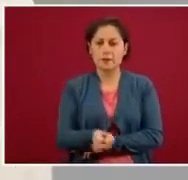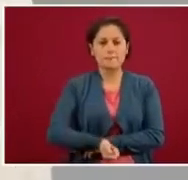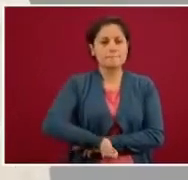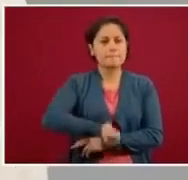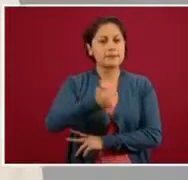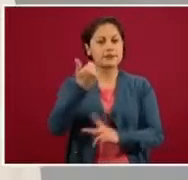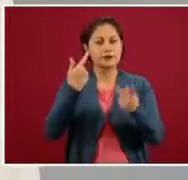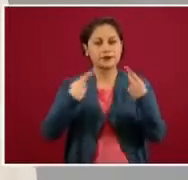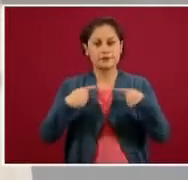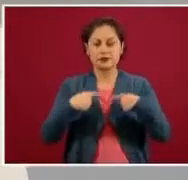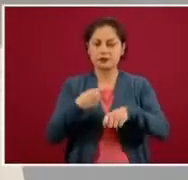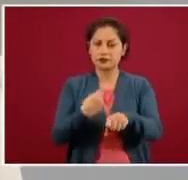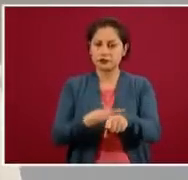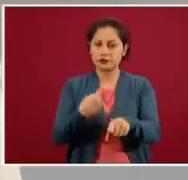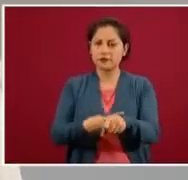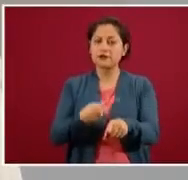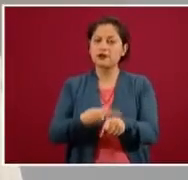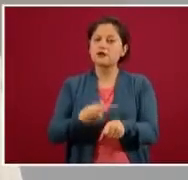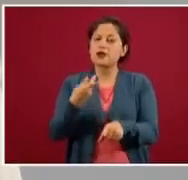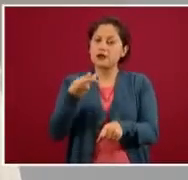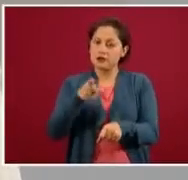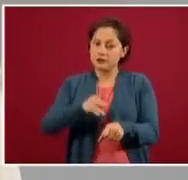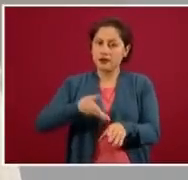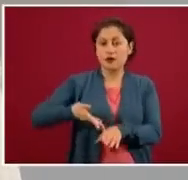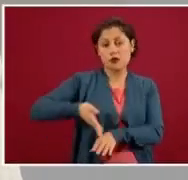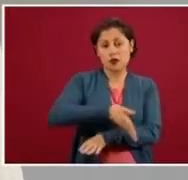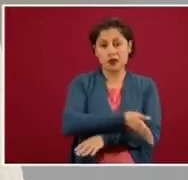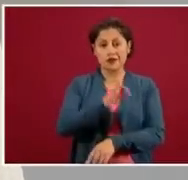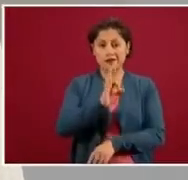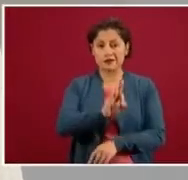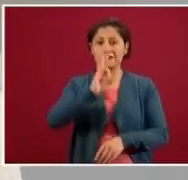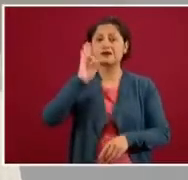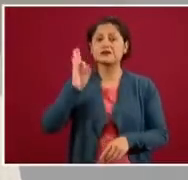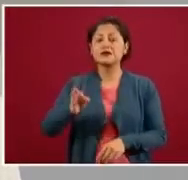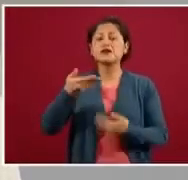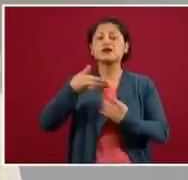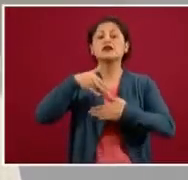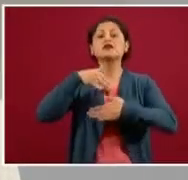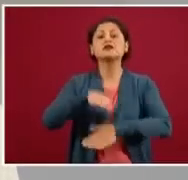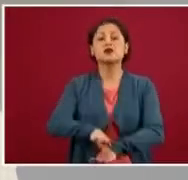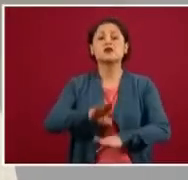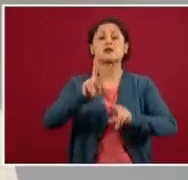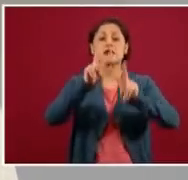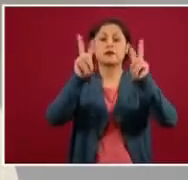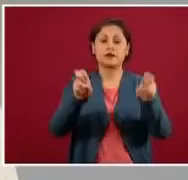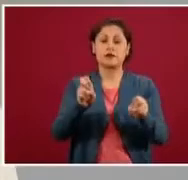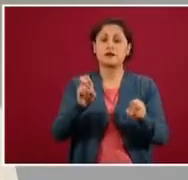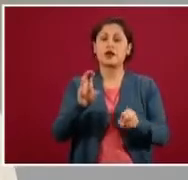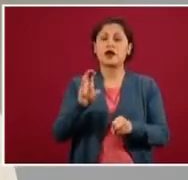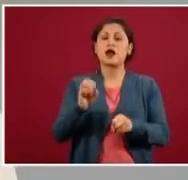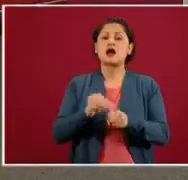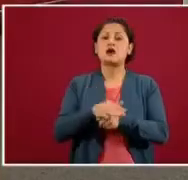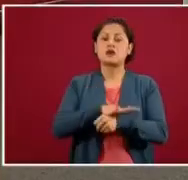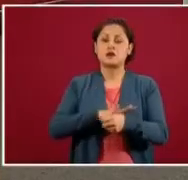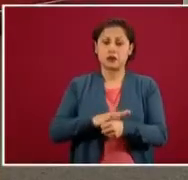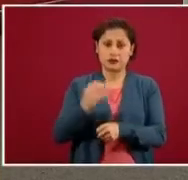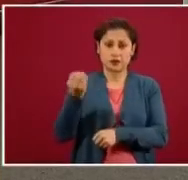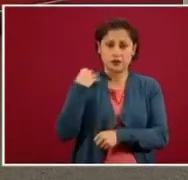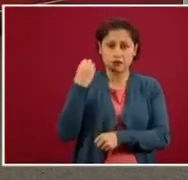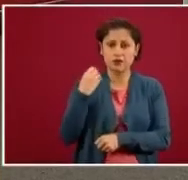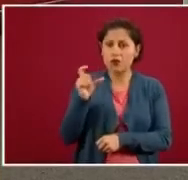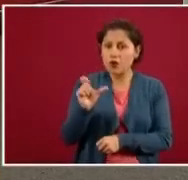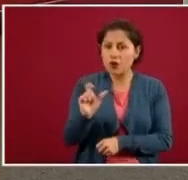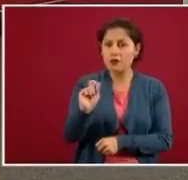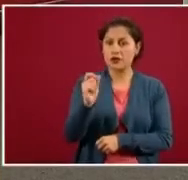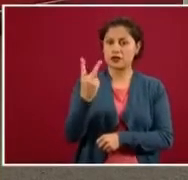la primera conferencia de prensa que tuvimos sobre coronavirus, la dimos en la Secretaría de Salud el 22 de enero.